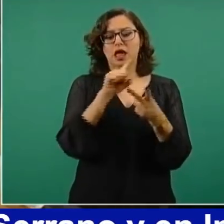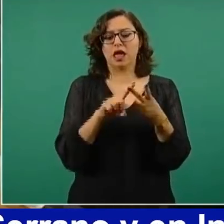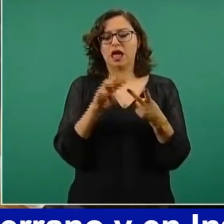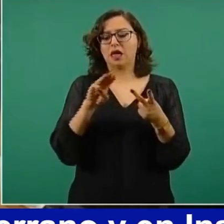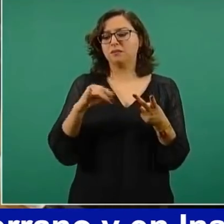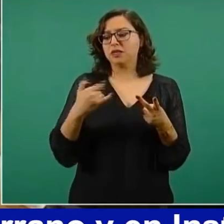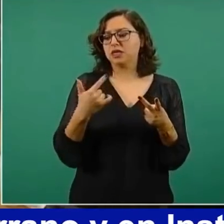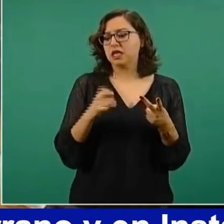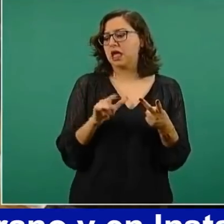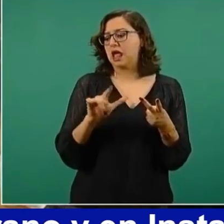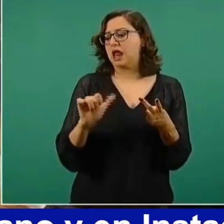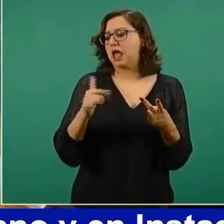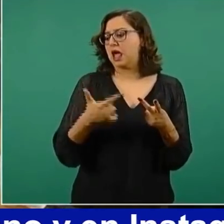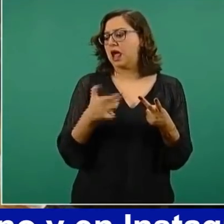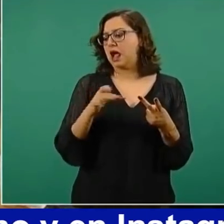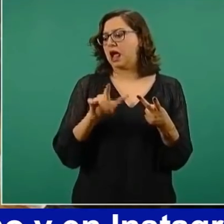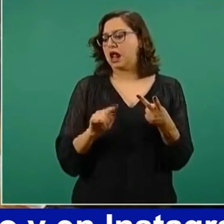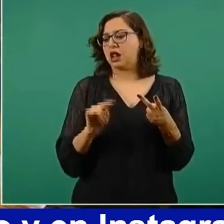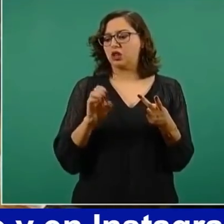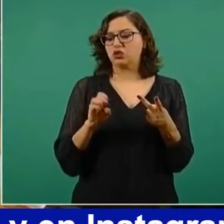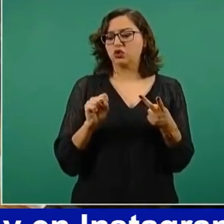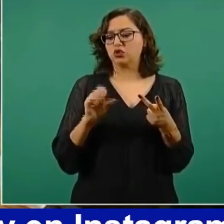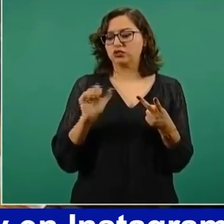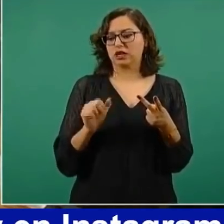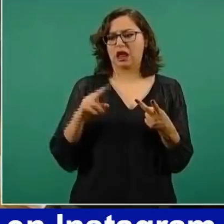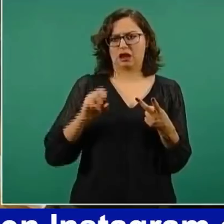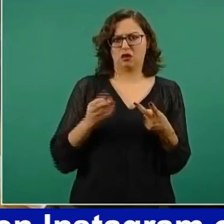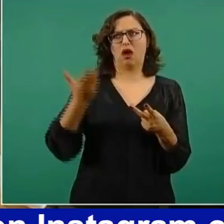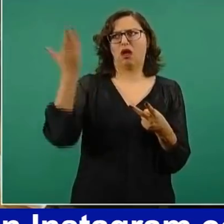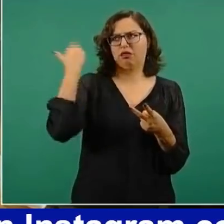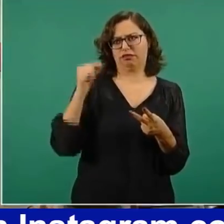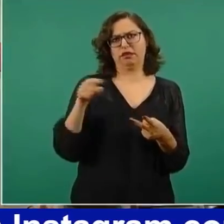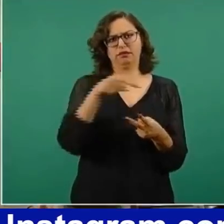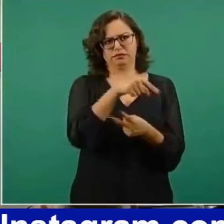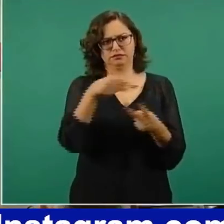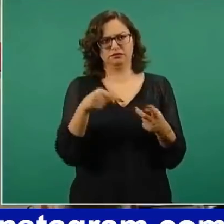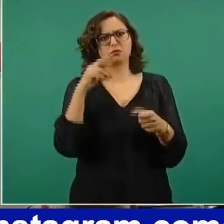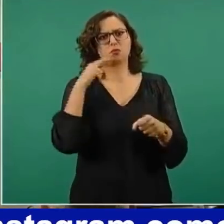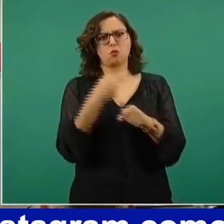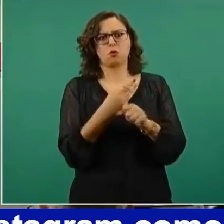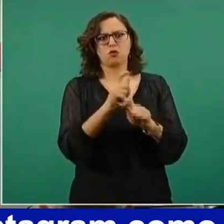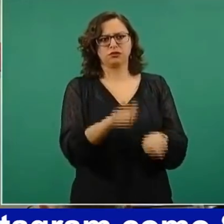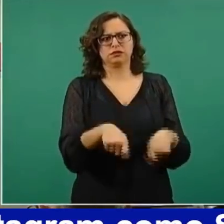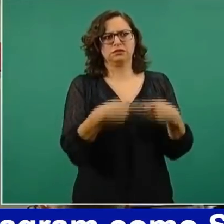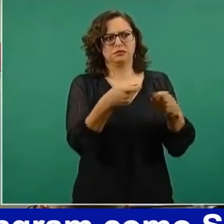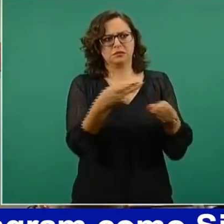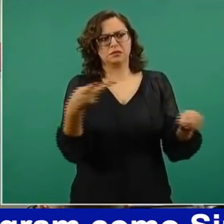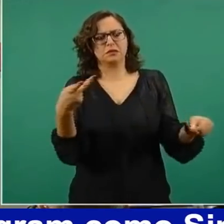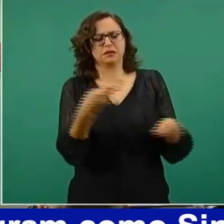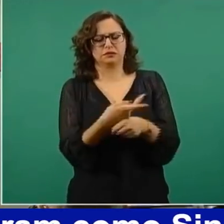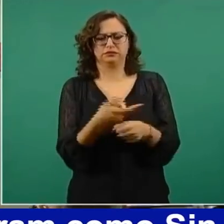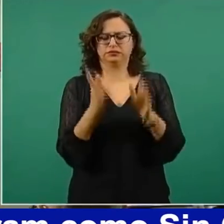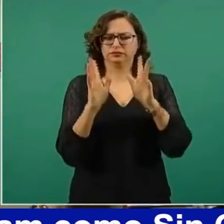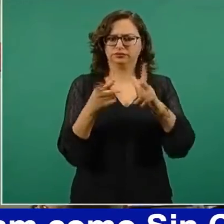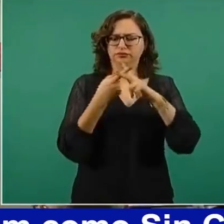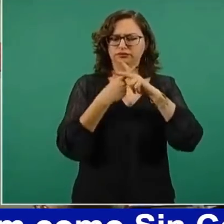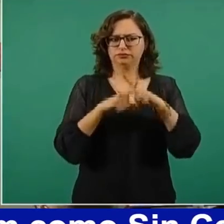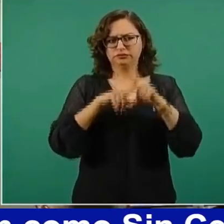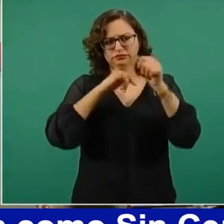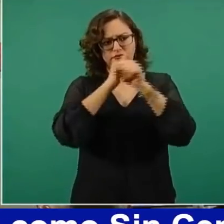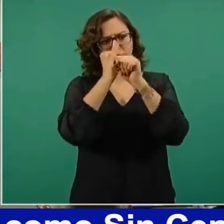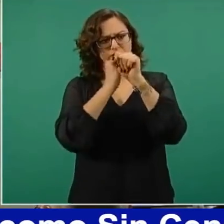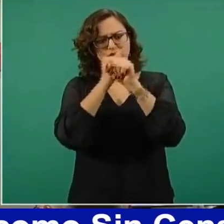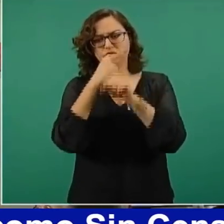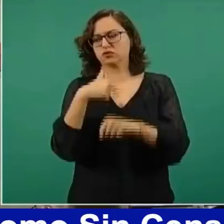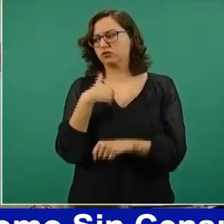qué responsabilidades tuvieron, por qué no se concretó, y si hay una investigación, porque esto a mí me parece muy